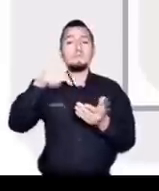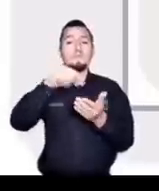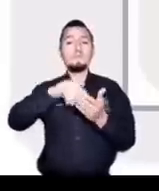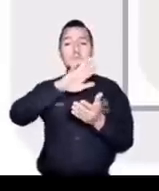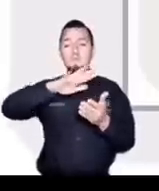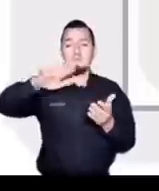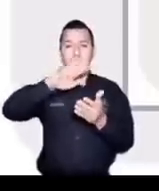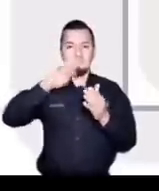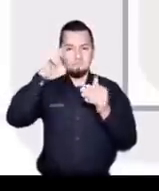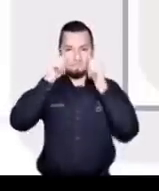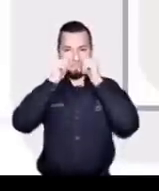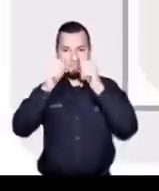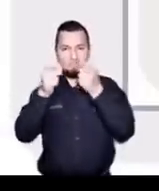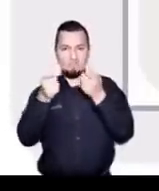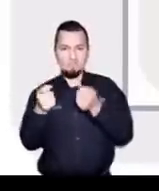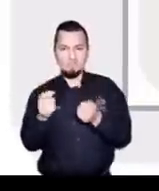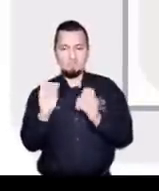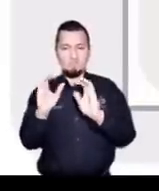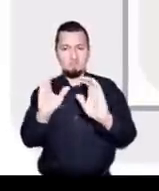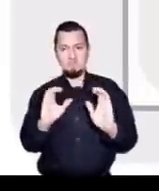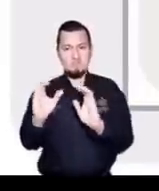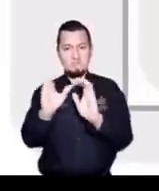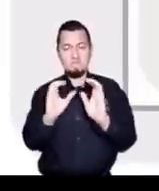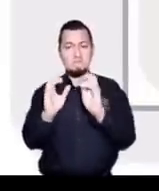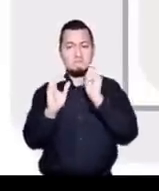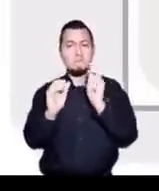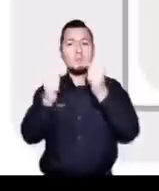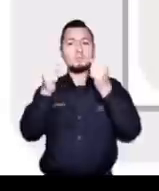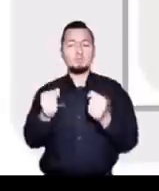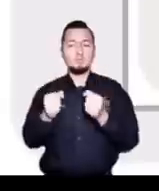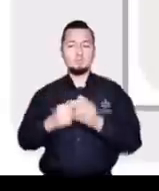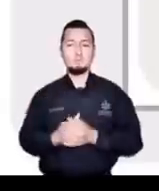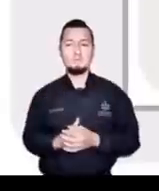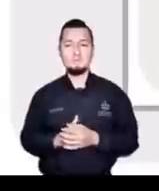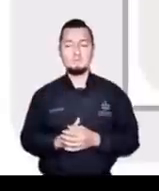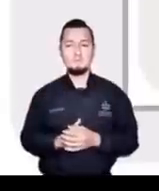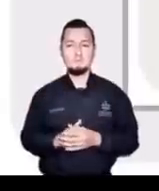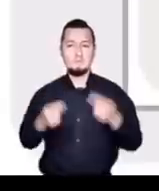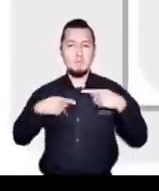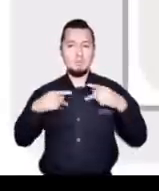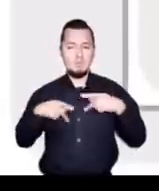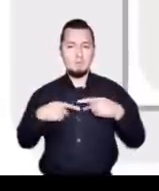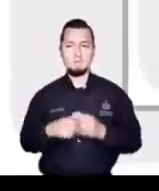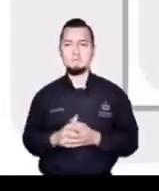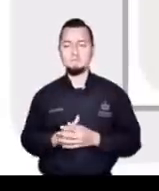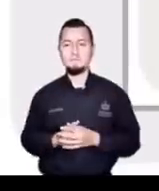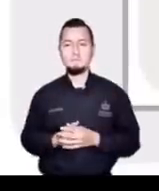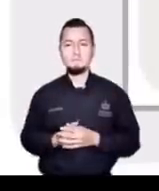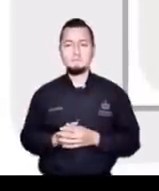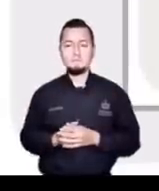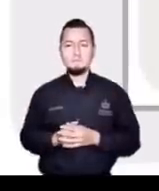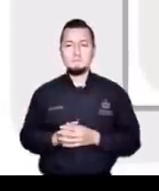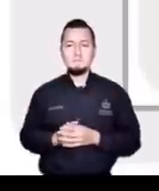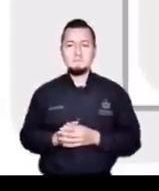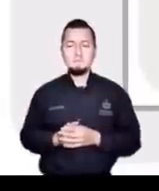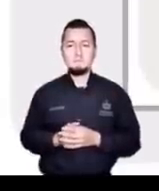controlados para la seguridad de los habitantes de Tlacomulco,